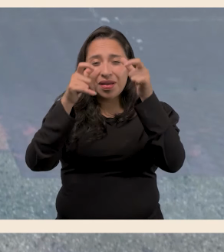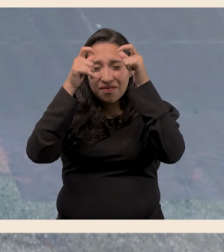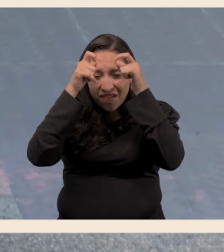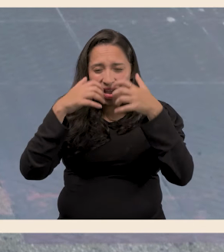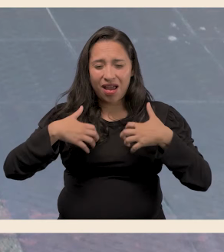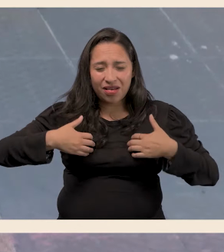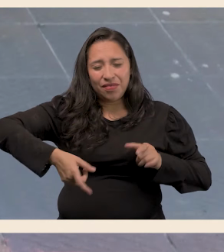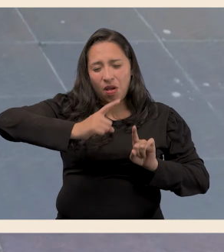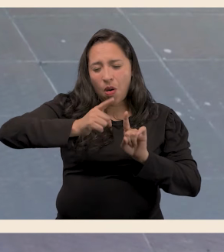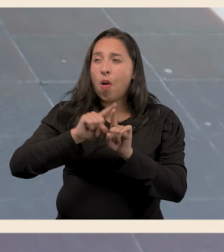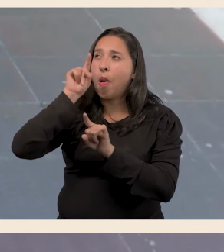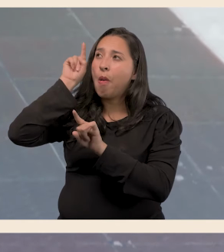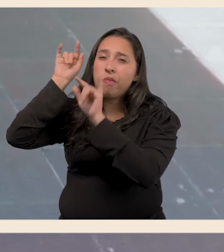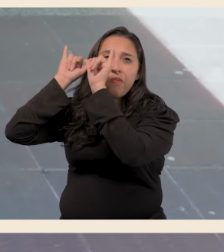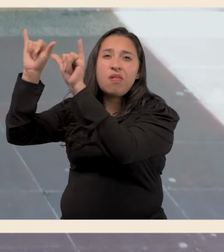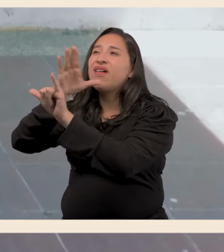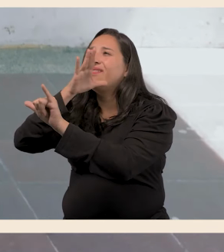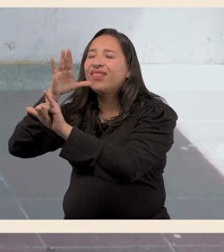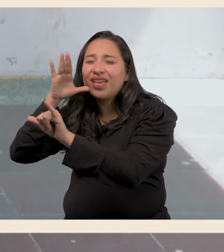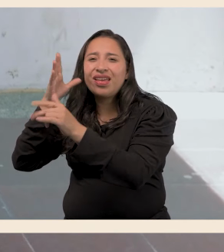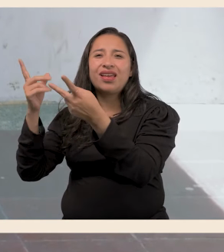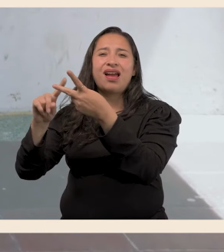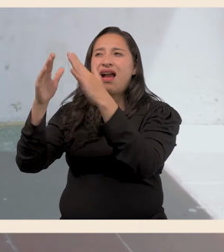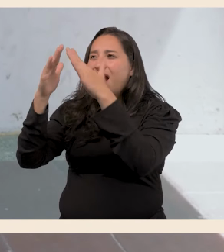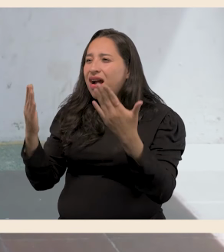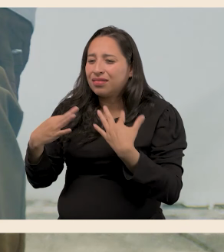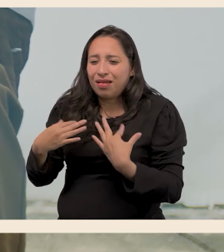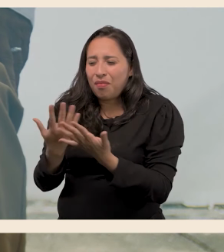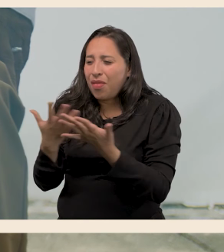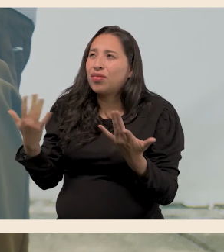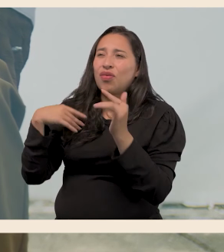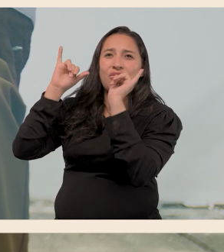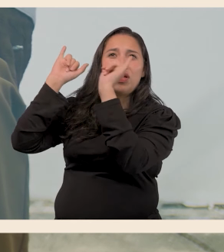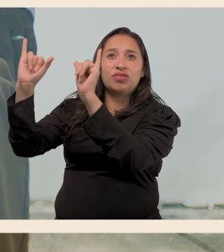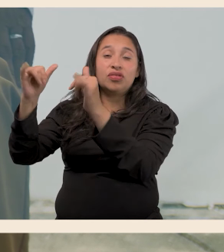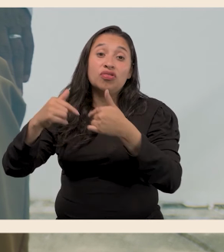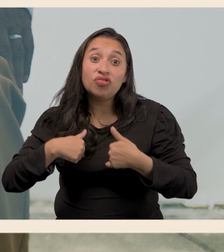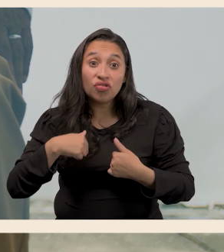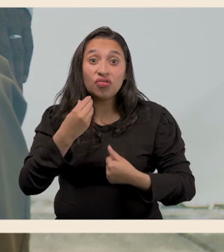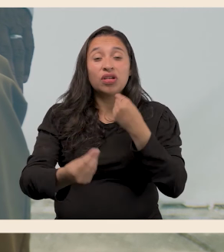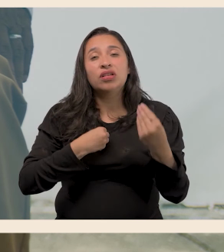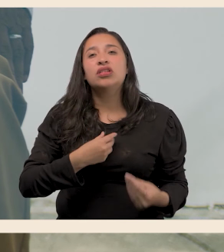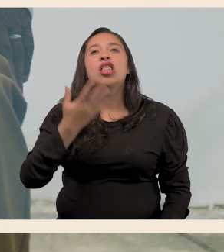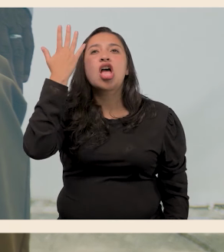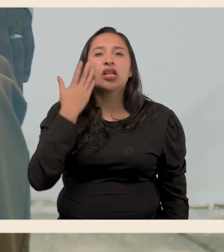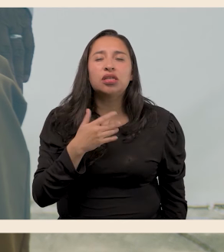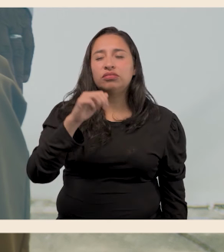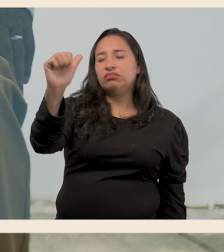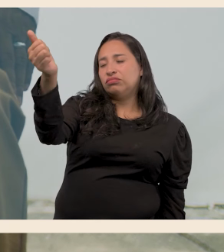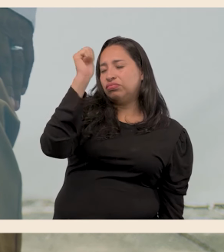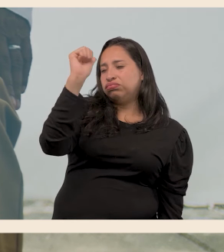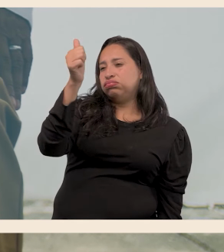había quedado la bestia, se había quedado todo. Me convertí en alcohólico.